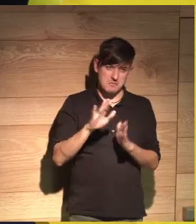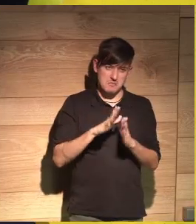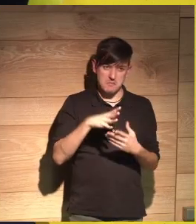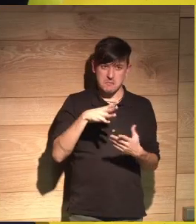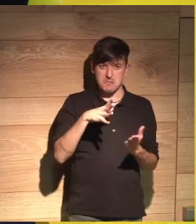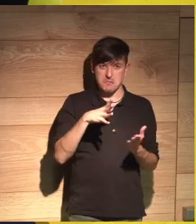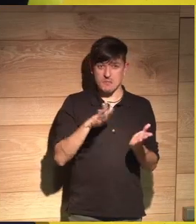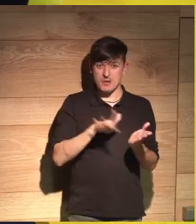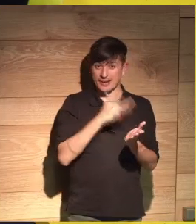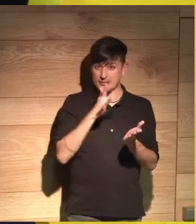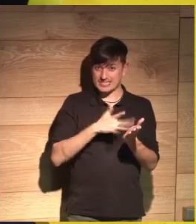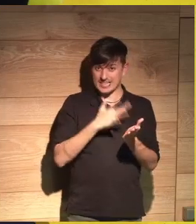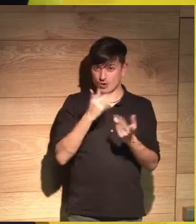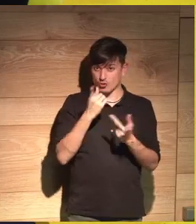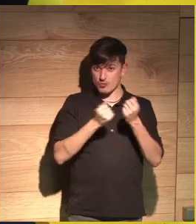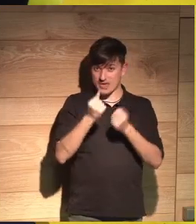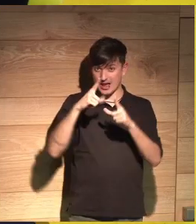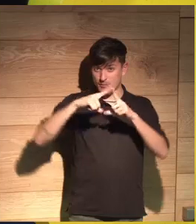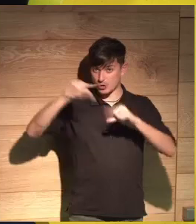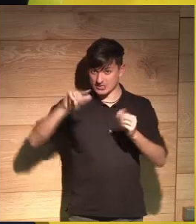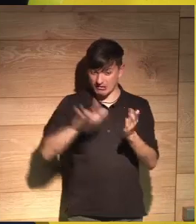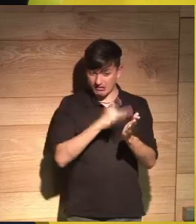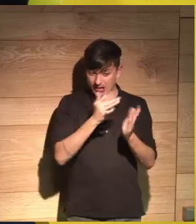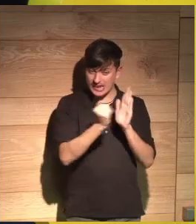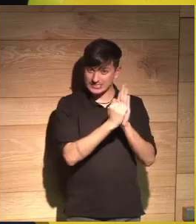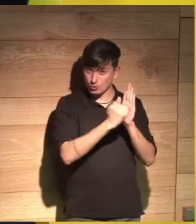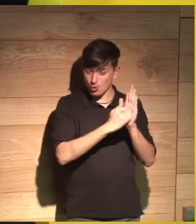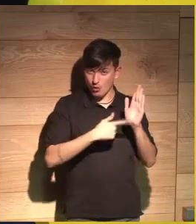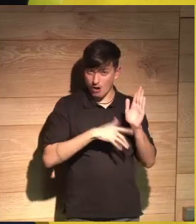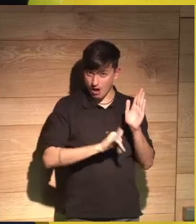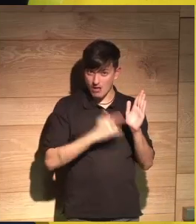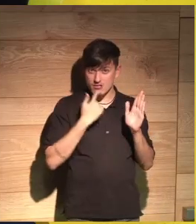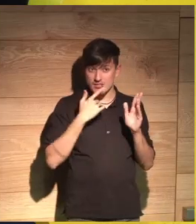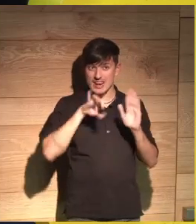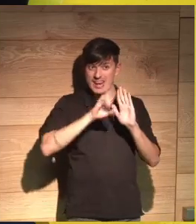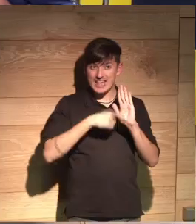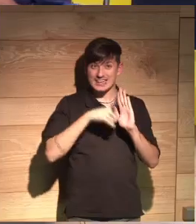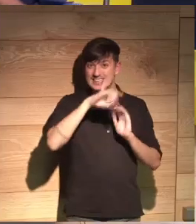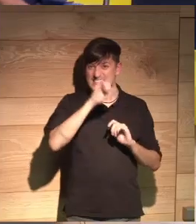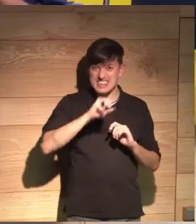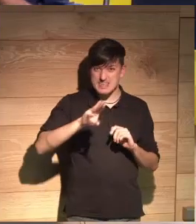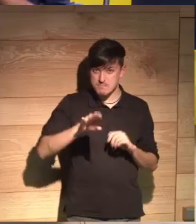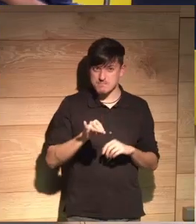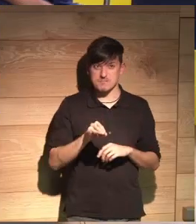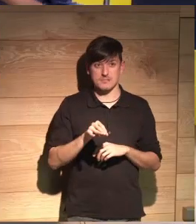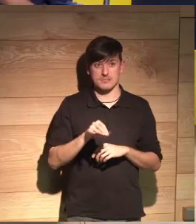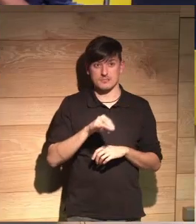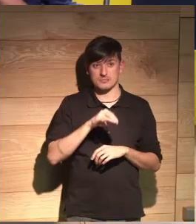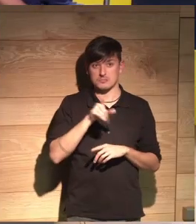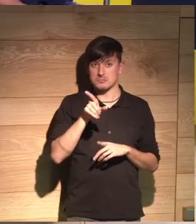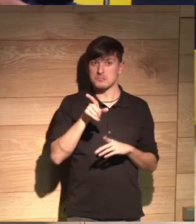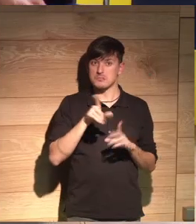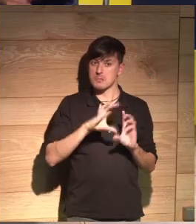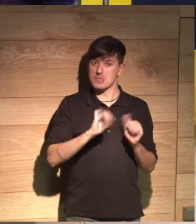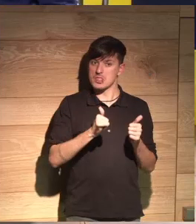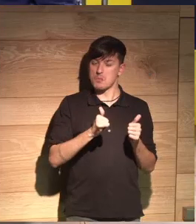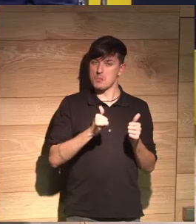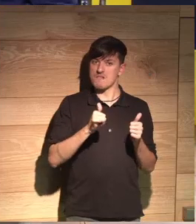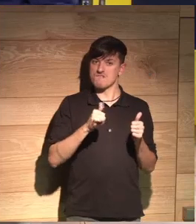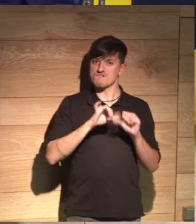de economía japonesa justamente y que sobre la ley de sip y ese papel empieza de manera muy simple y dice